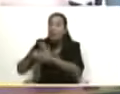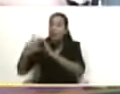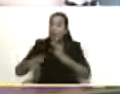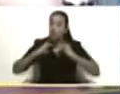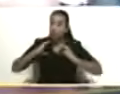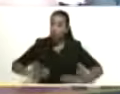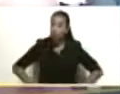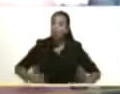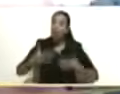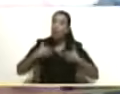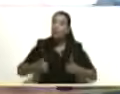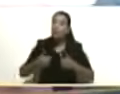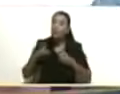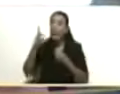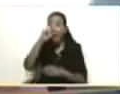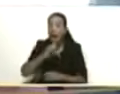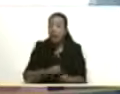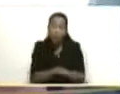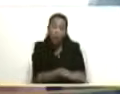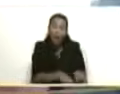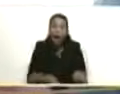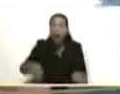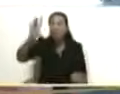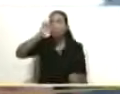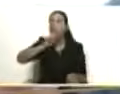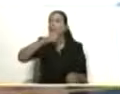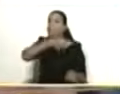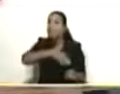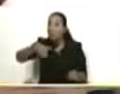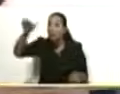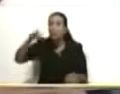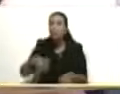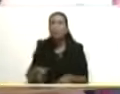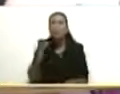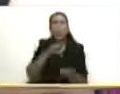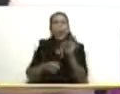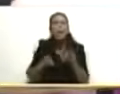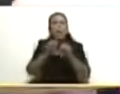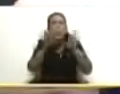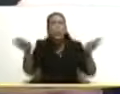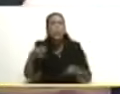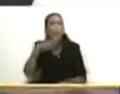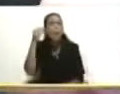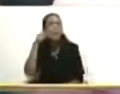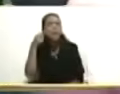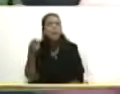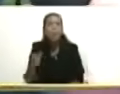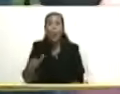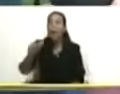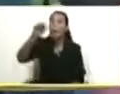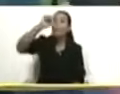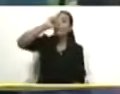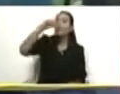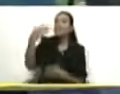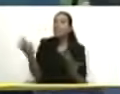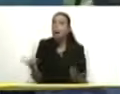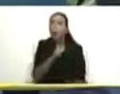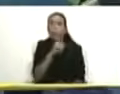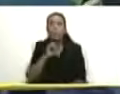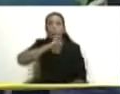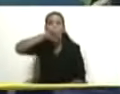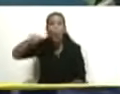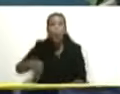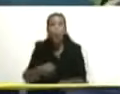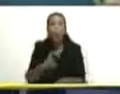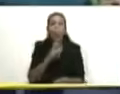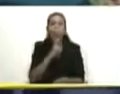la salud en todas las edades. Correcto. ¿Qué tienes en esos tubitos amarillos? Esta es una bebida, presidente, que se llama jugo dorado. ¿Por